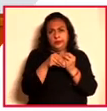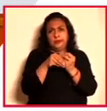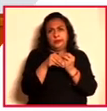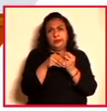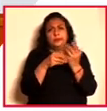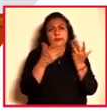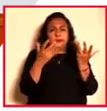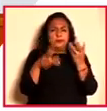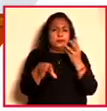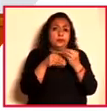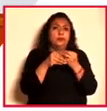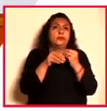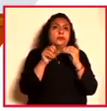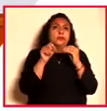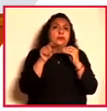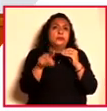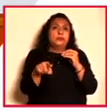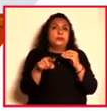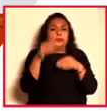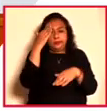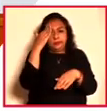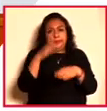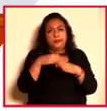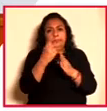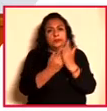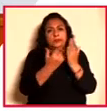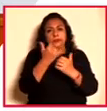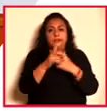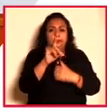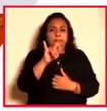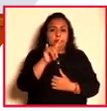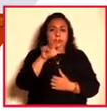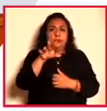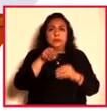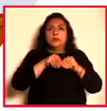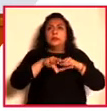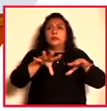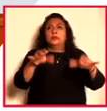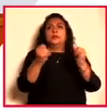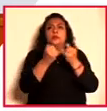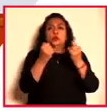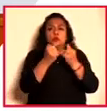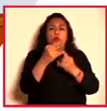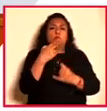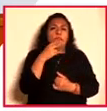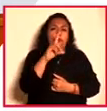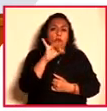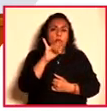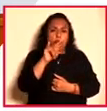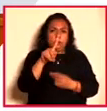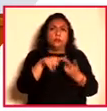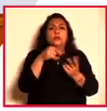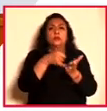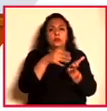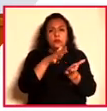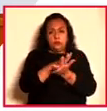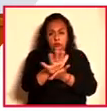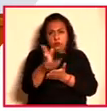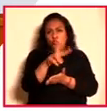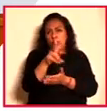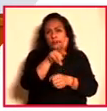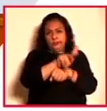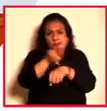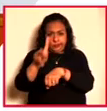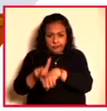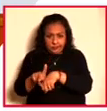complemente y sea también memoria de este proyecto digital, que circulará también en modalidad digital, pero también impreso en ambos países. Así ha